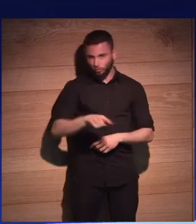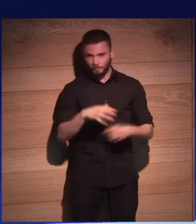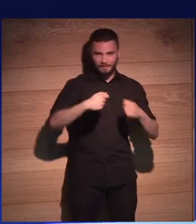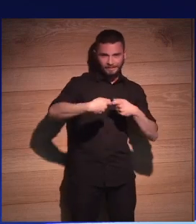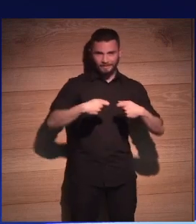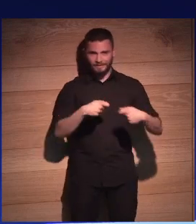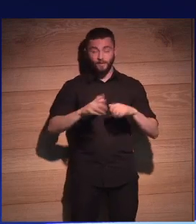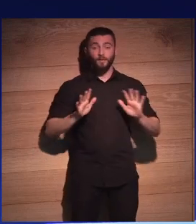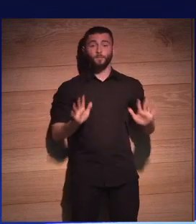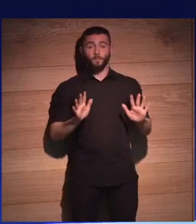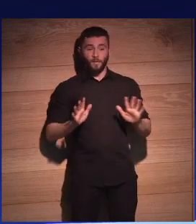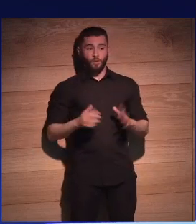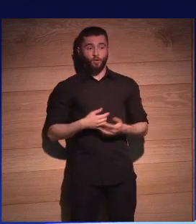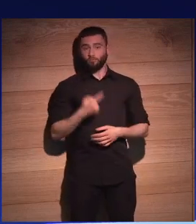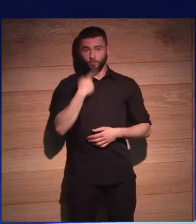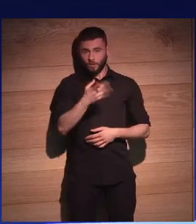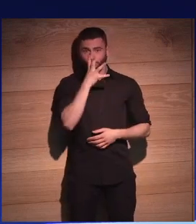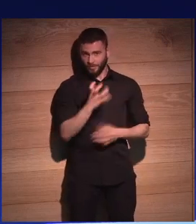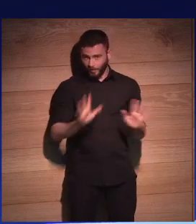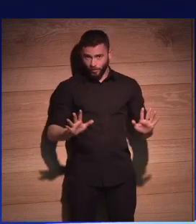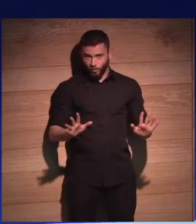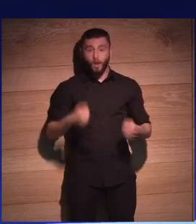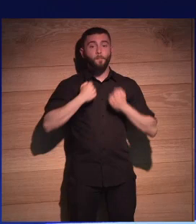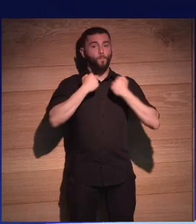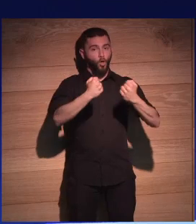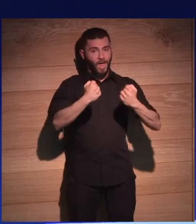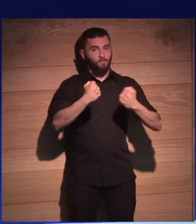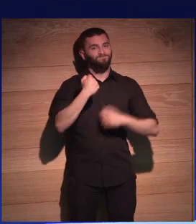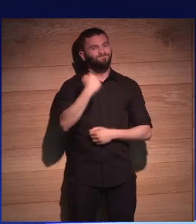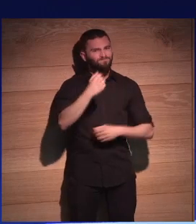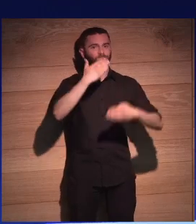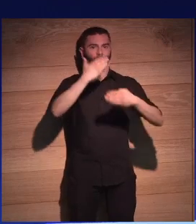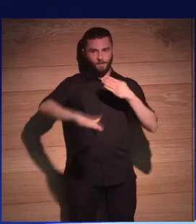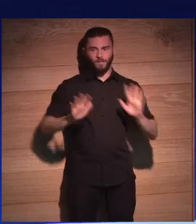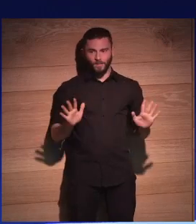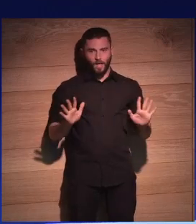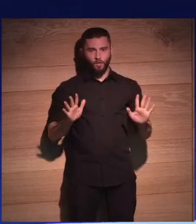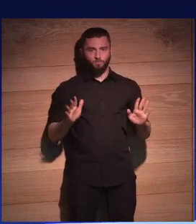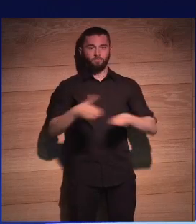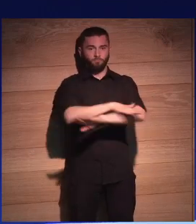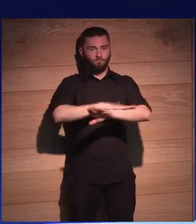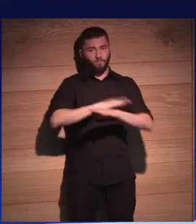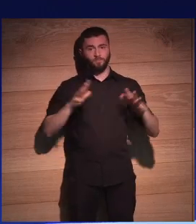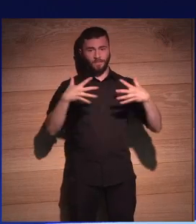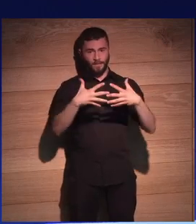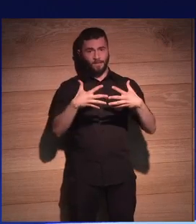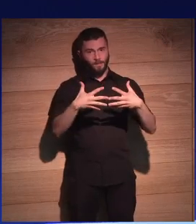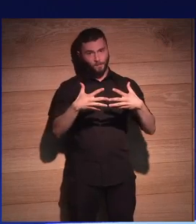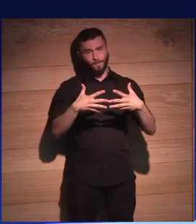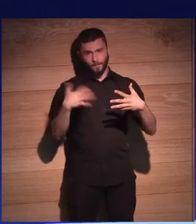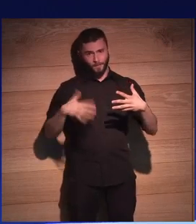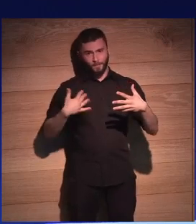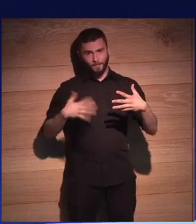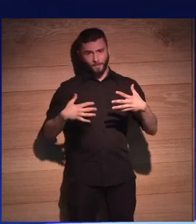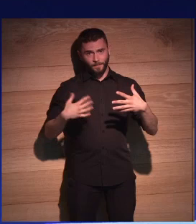Pero os lo digo en serio, el poder es limitado. O sea, la gobernanza de Internet es más compleja de